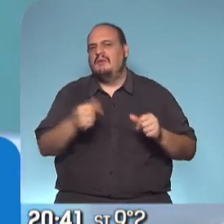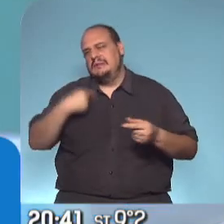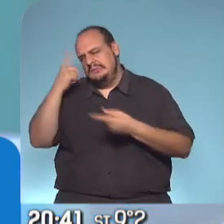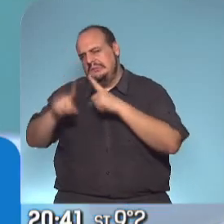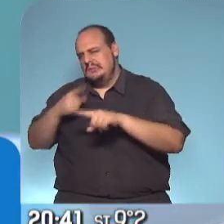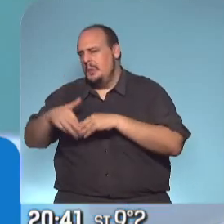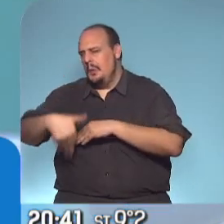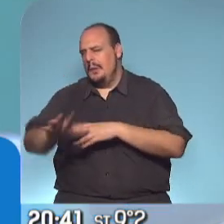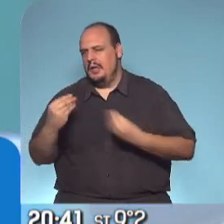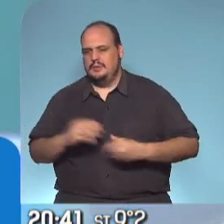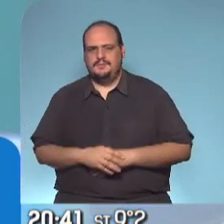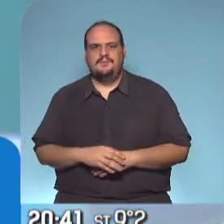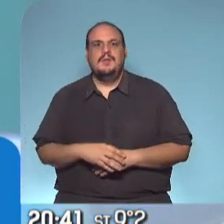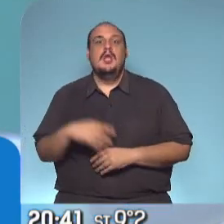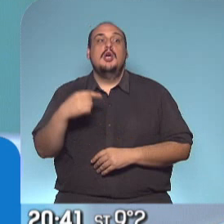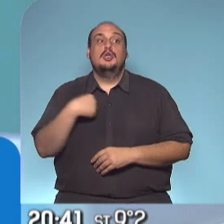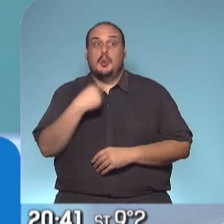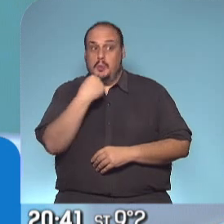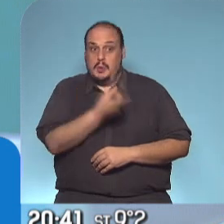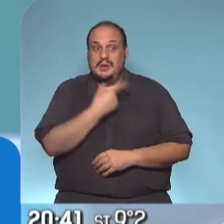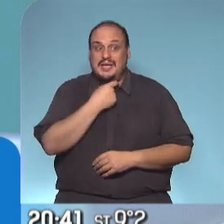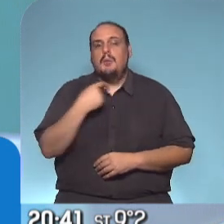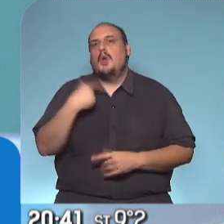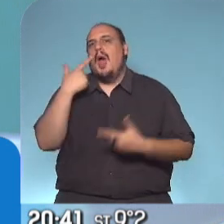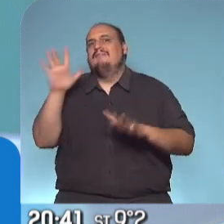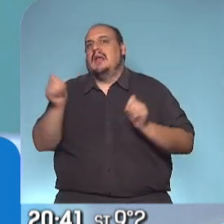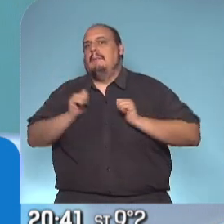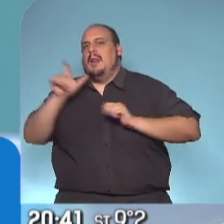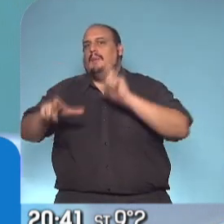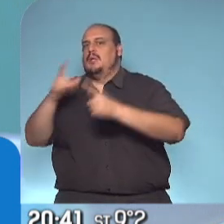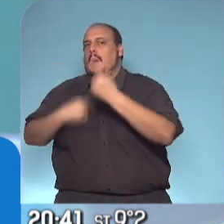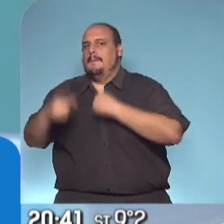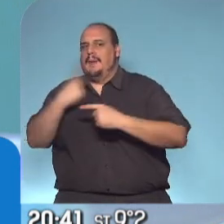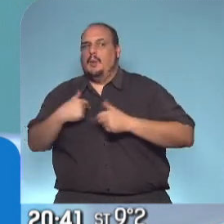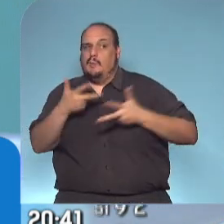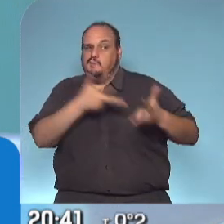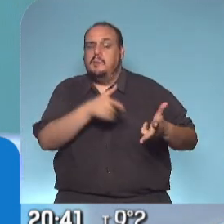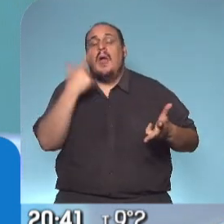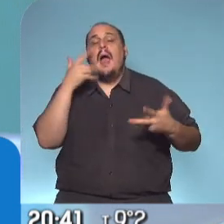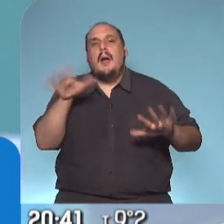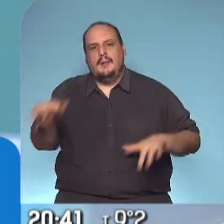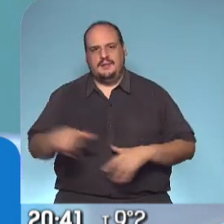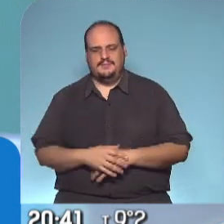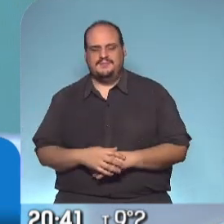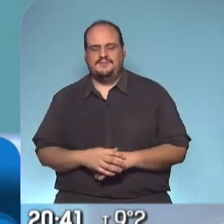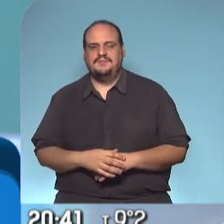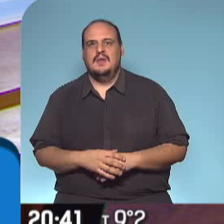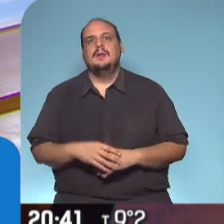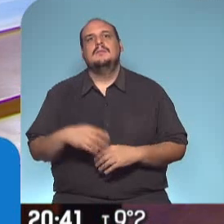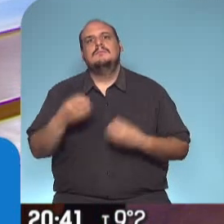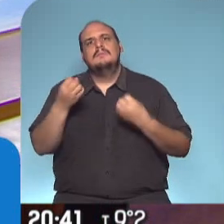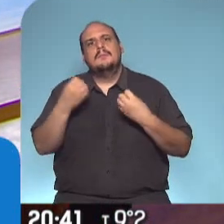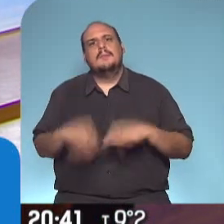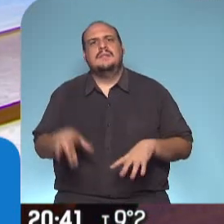siguiente pregunta, pero no la voy a hacer por si la hace el público, y en todo caso podemos cerrar la entrevista de esta forma. Así que empecemos a leer